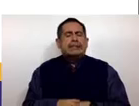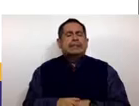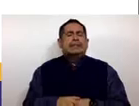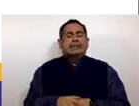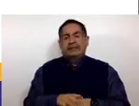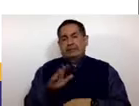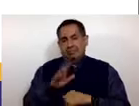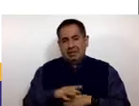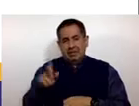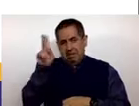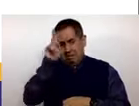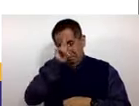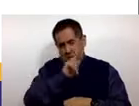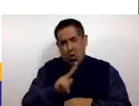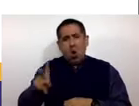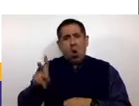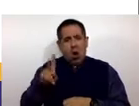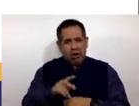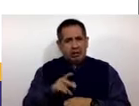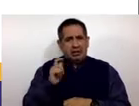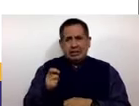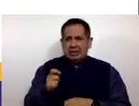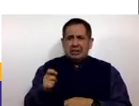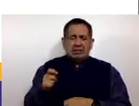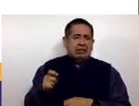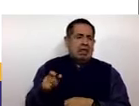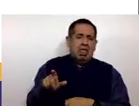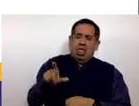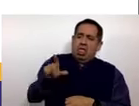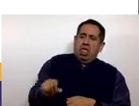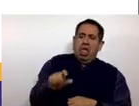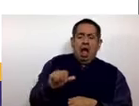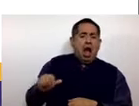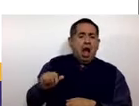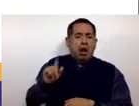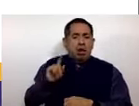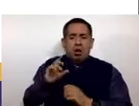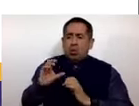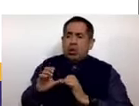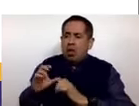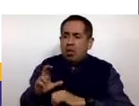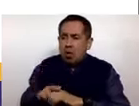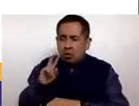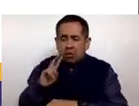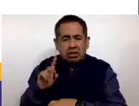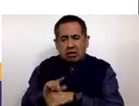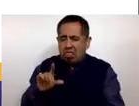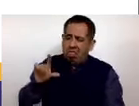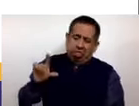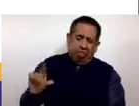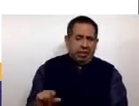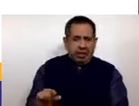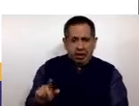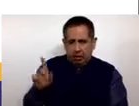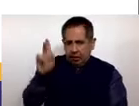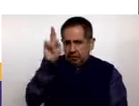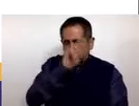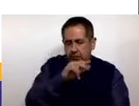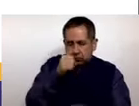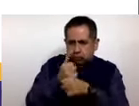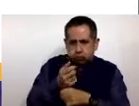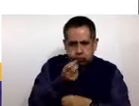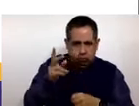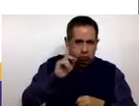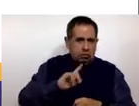recrudecido como esta precarización de las cuidadoras. Esa es la primera cosa, ¿no? De las mujeres que son madres, de